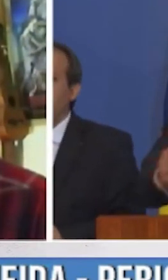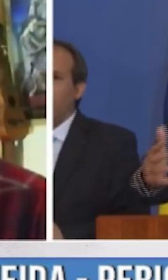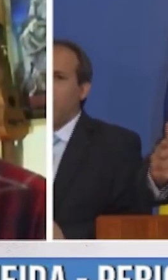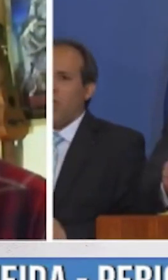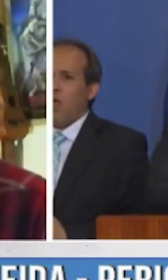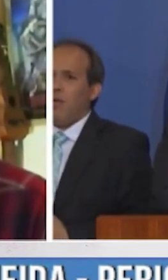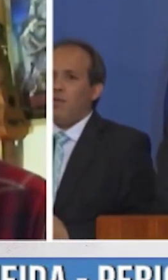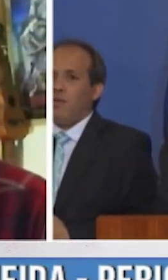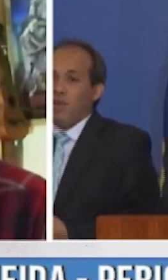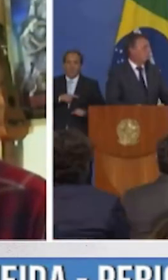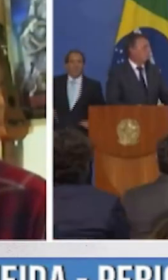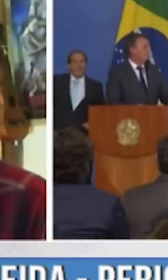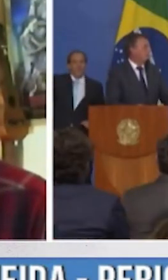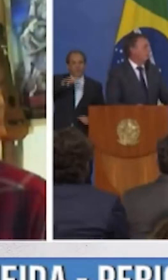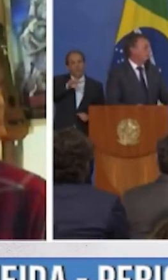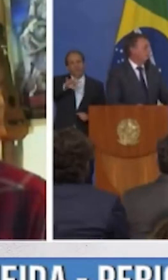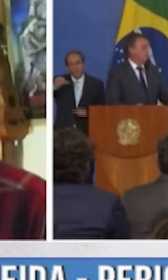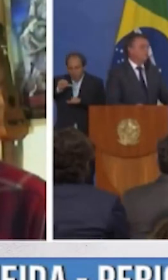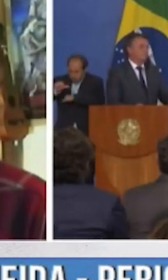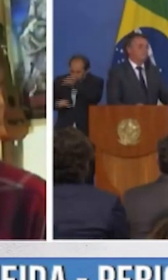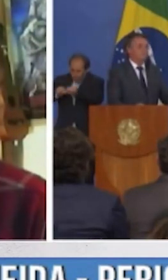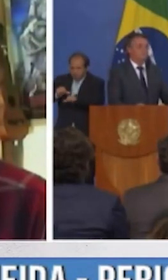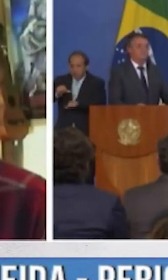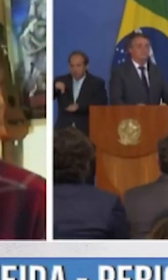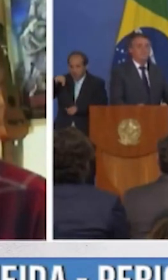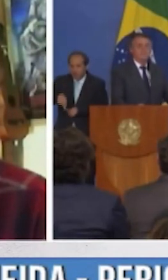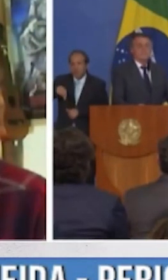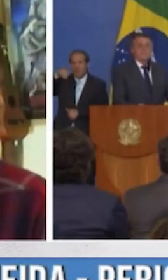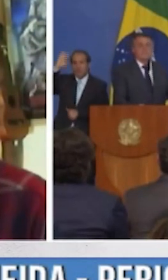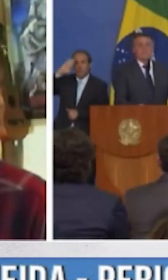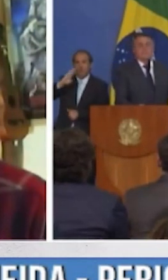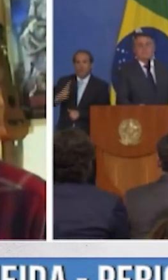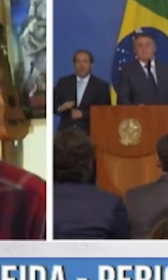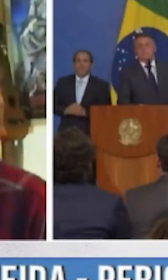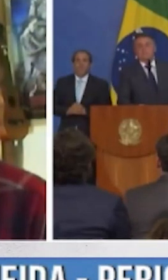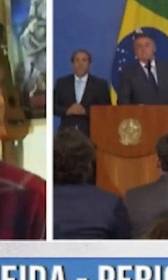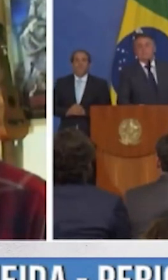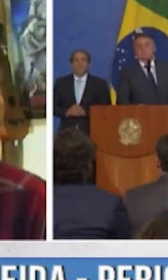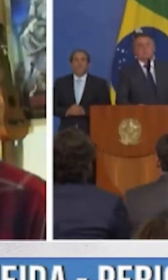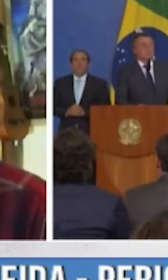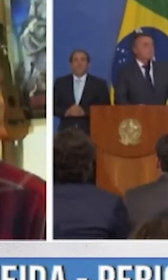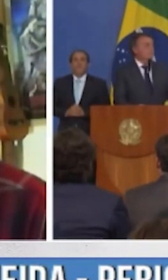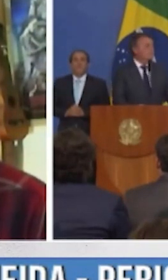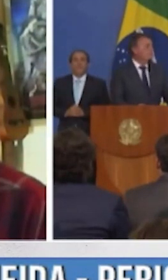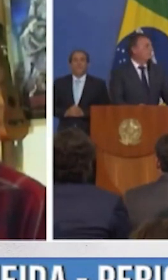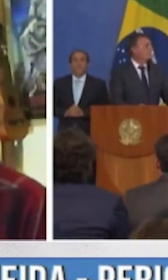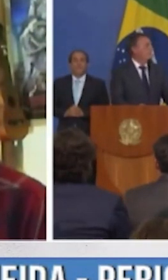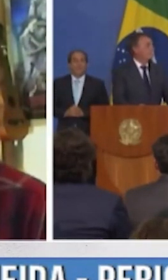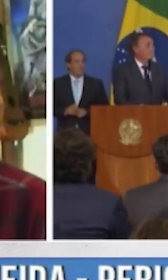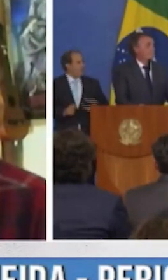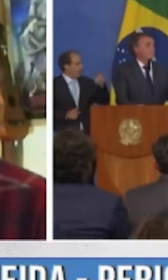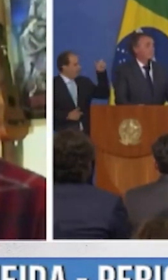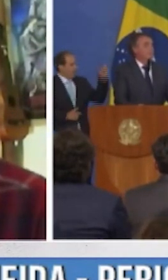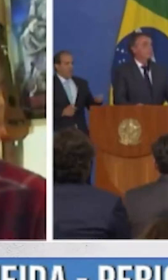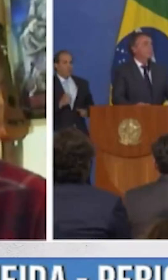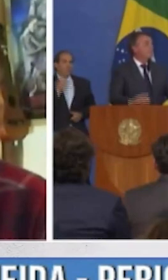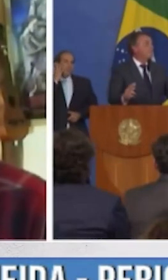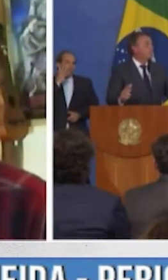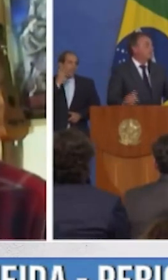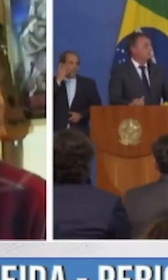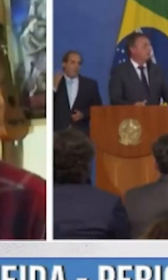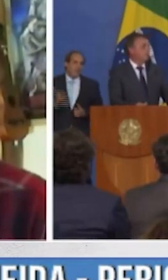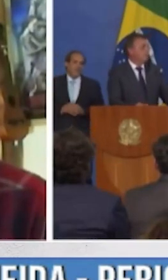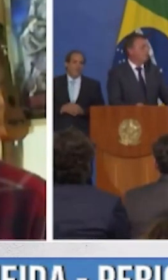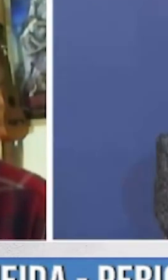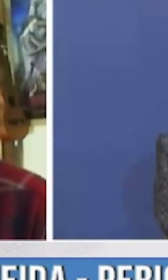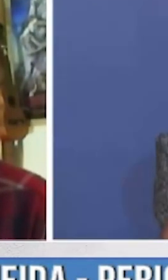mismo Bolsonaro tiene conciencia de su absoluta dependencia, la dependencia de Brasil en relación a China e